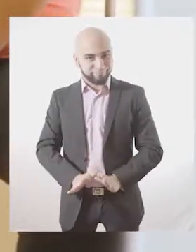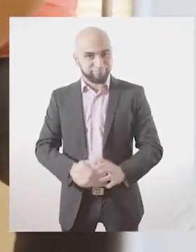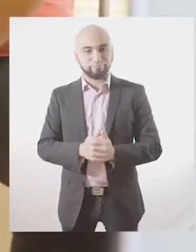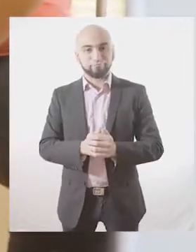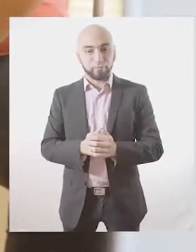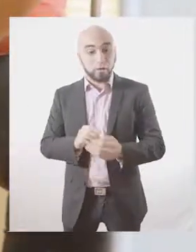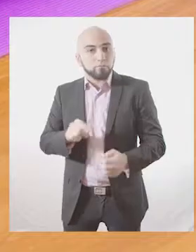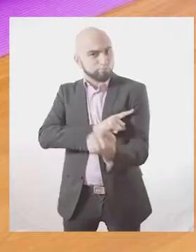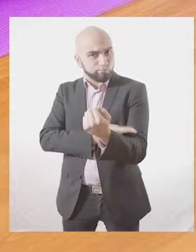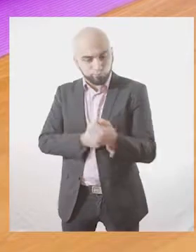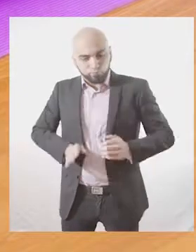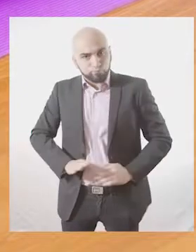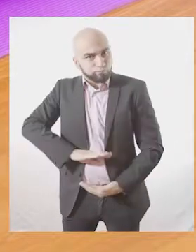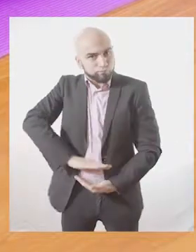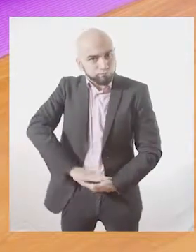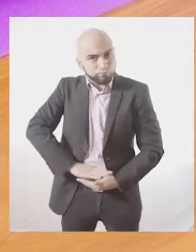Fortalecimiento de piso pélvico.